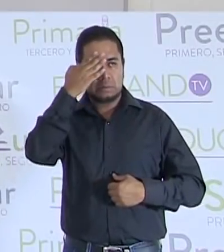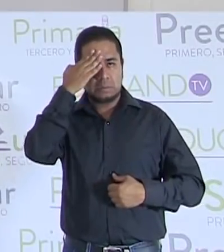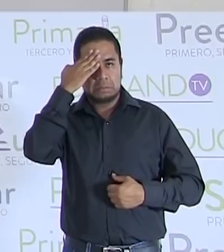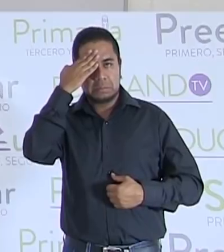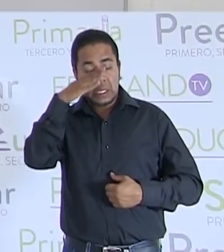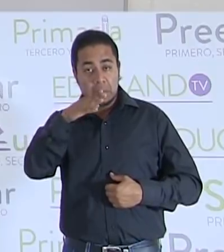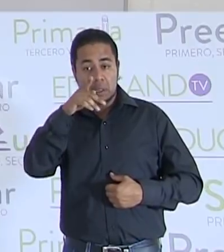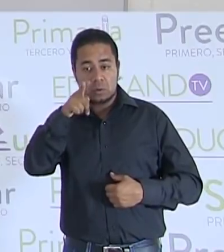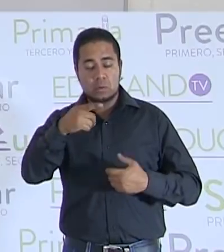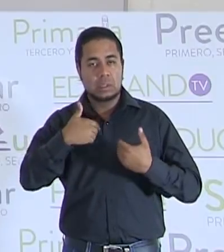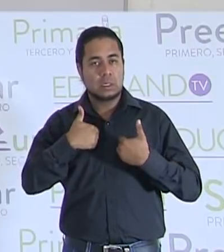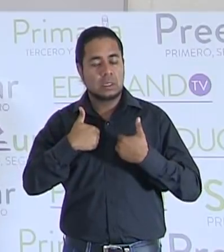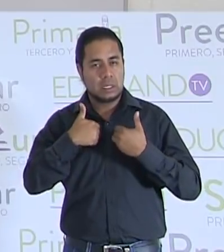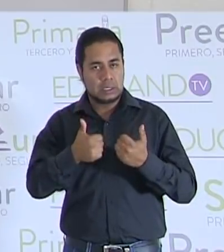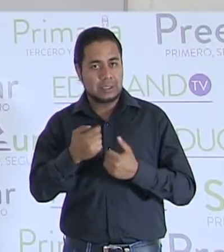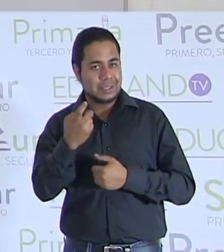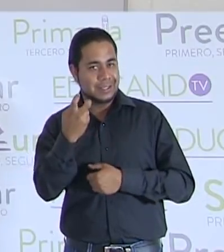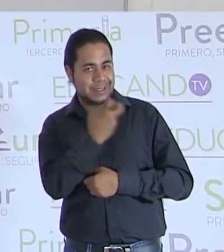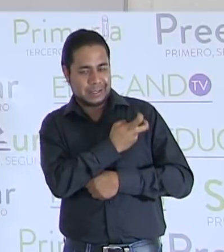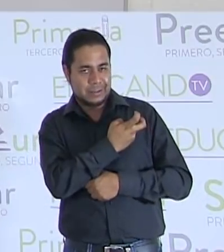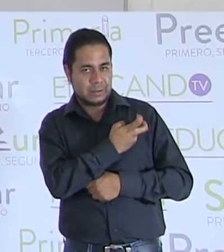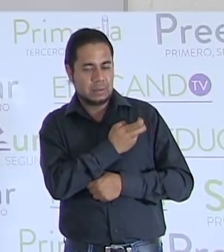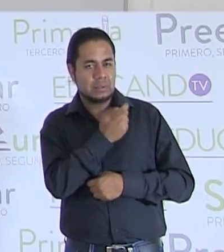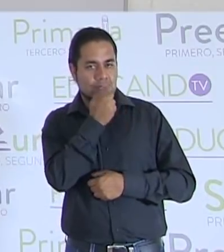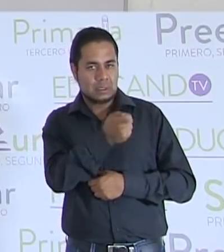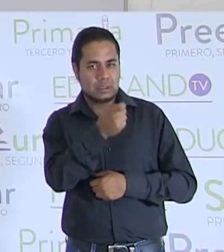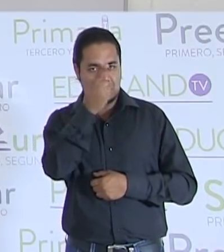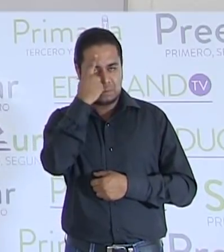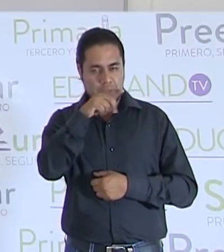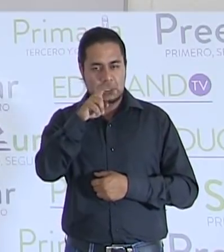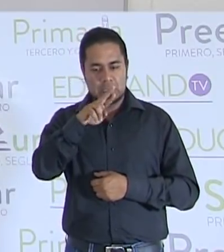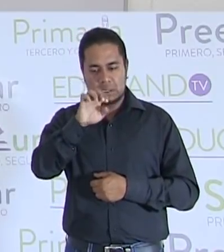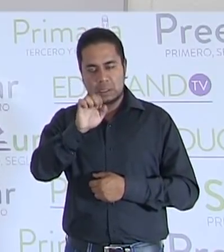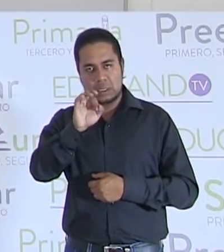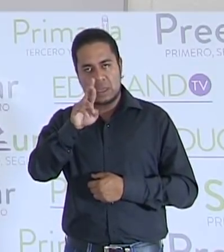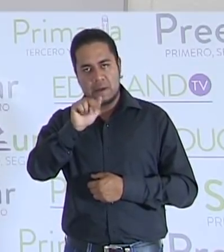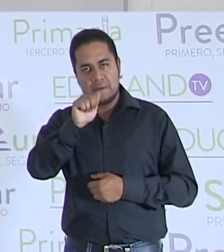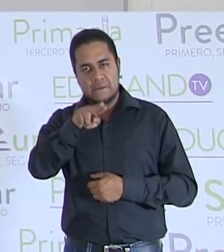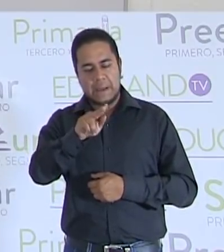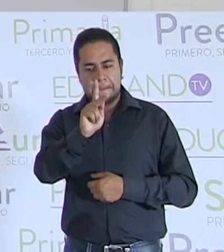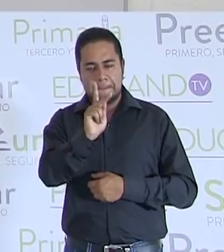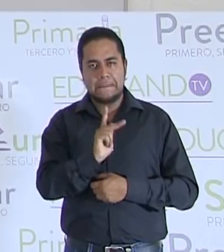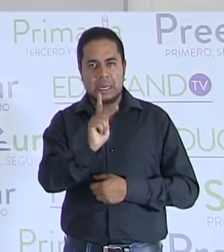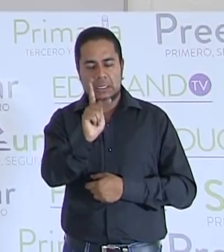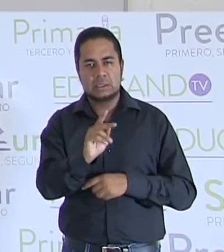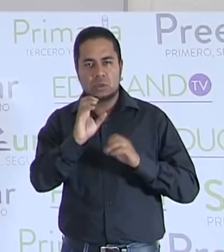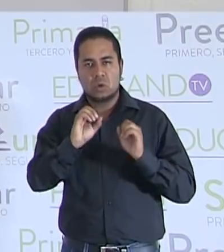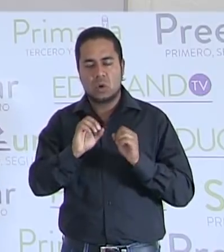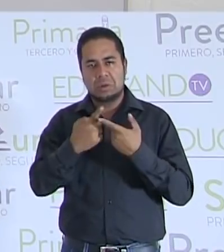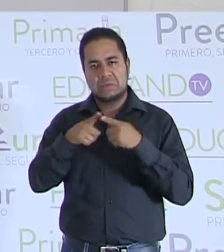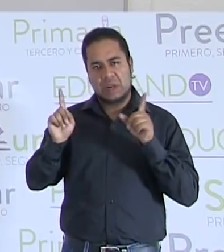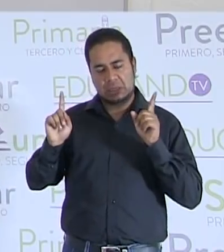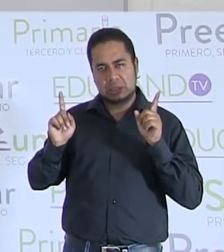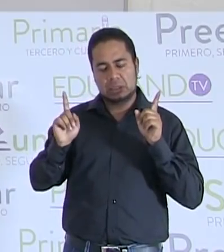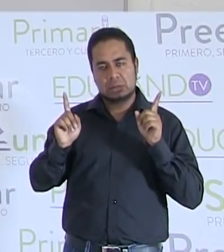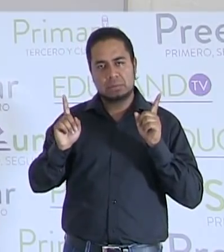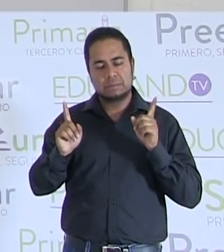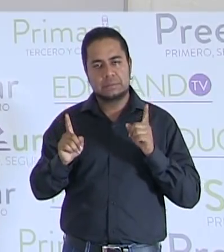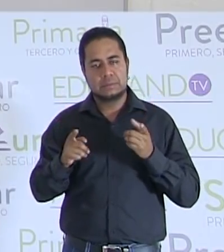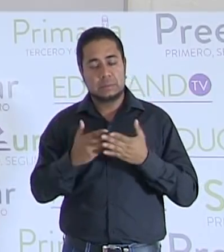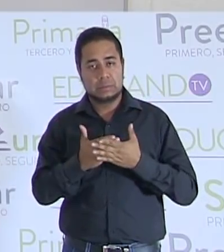quedó claro esto de los refranes parecidos y los refranes opuestos.